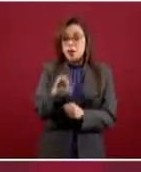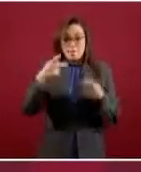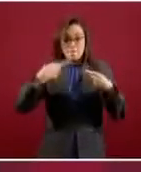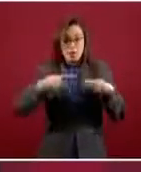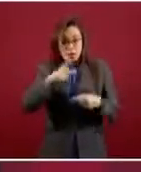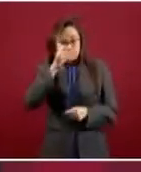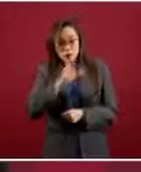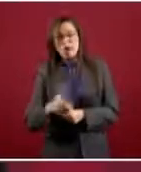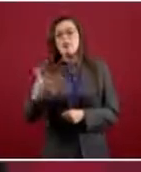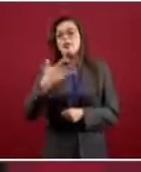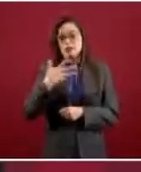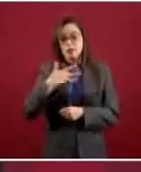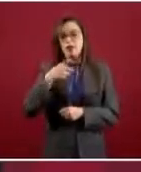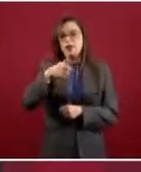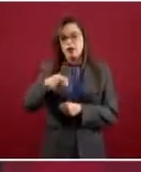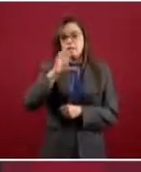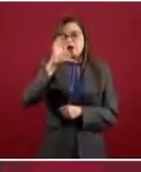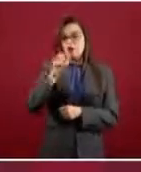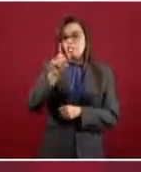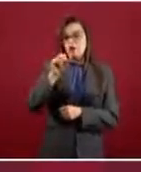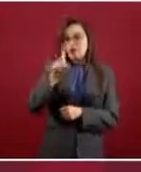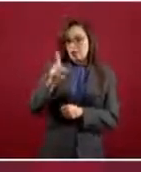COVID, de quien no tiene COVID.